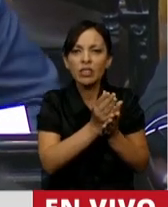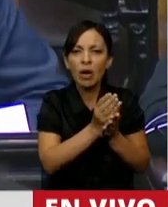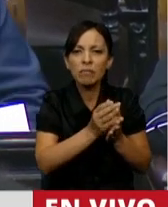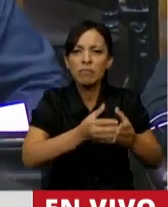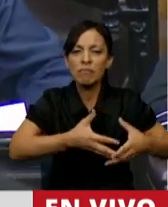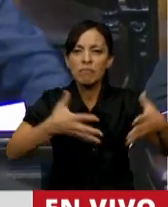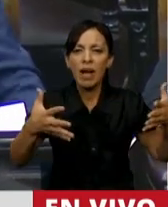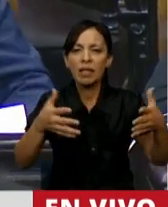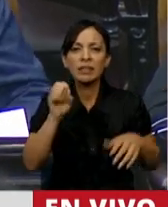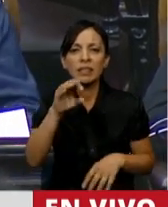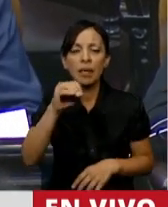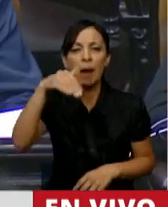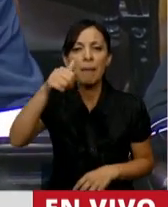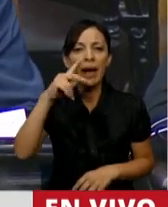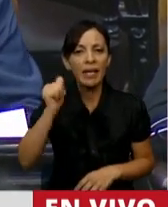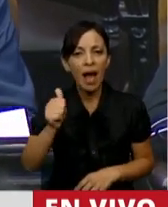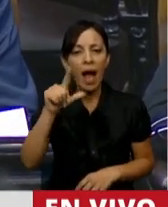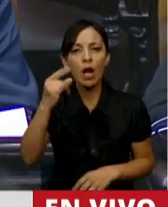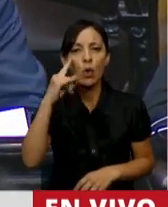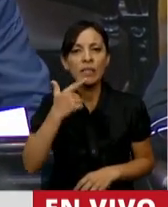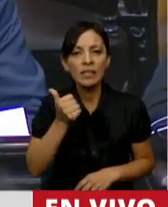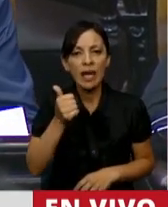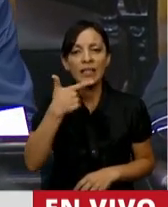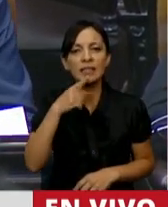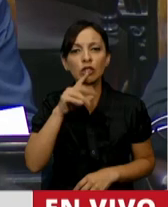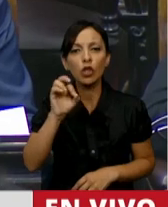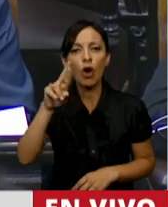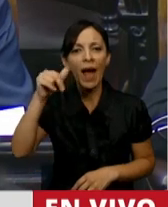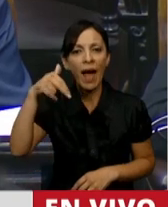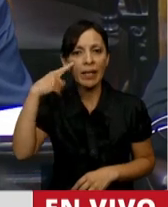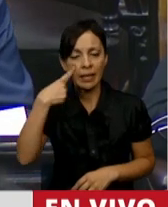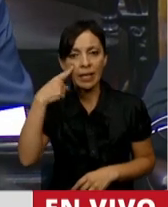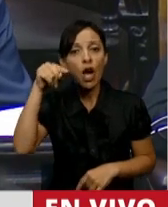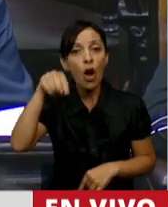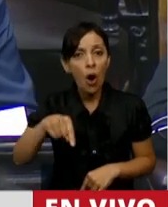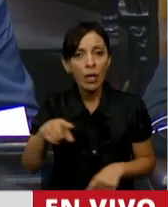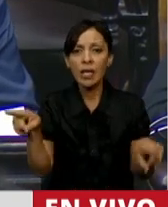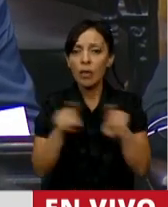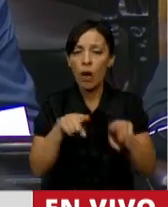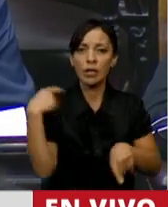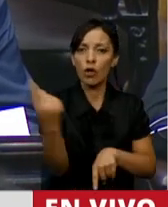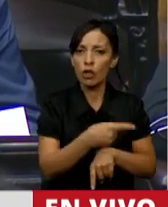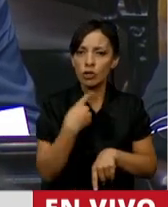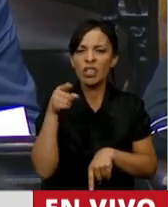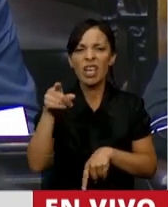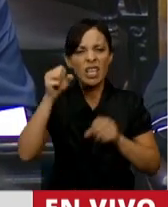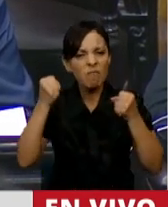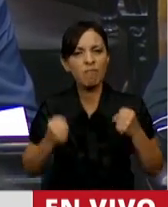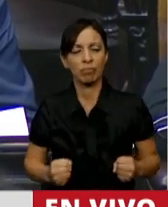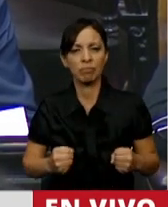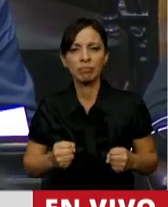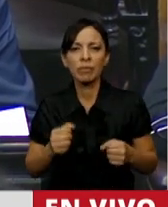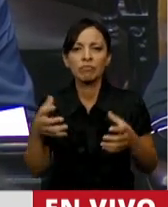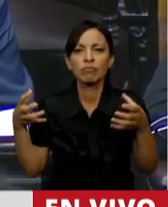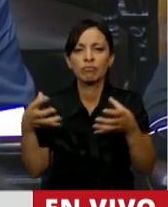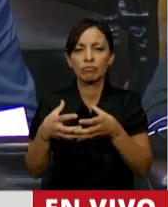se llama María Luisa Storani, que fue miembro de esta Cámara de Diputados y que hoy, como igual que nosotros, lleva las banderas bien altas de la